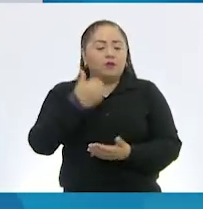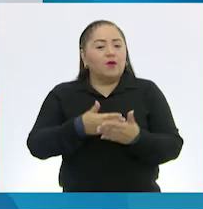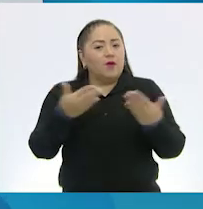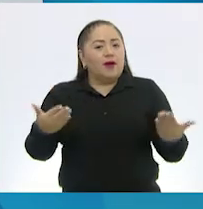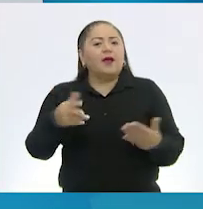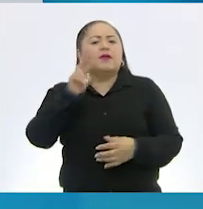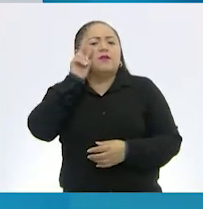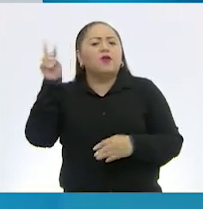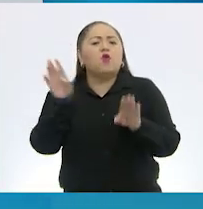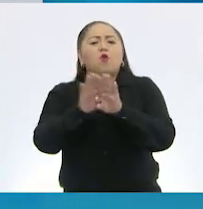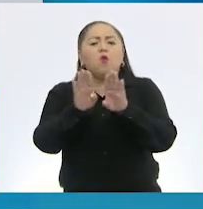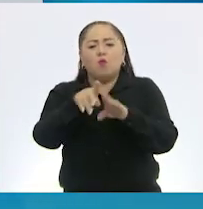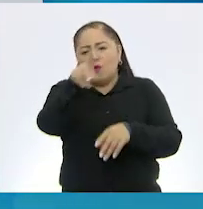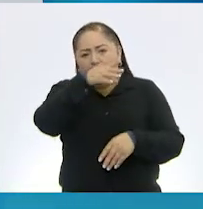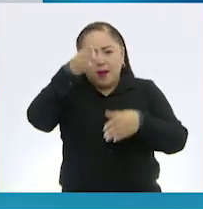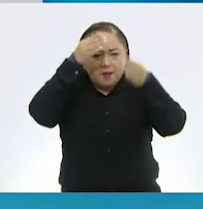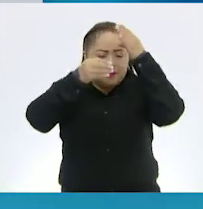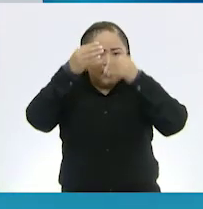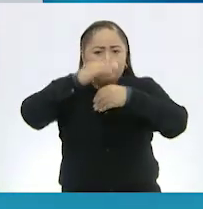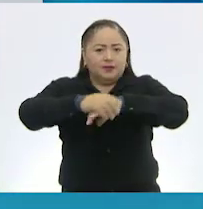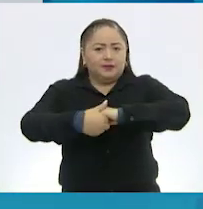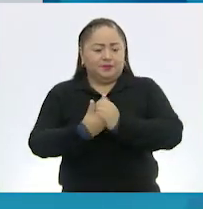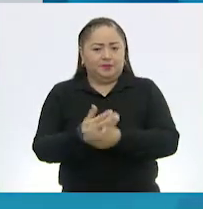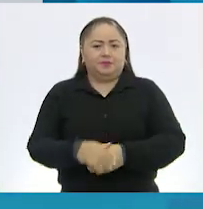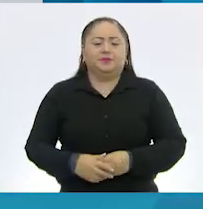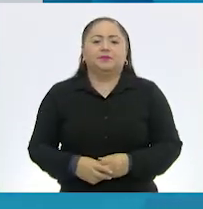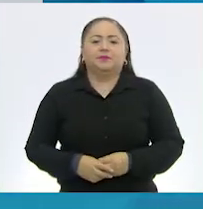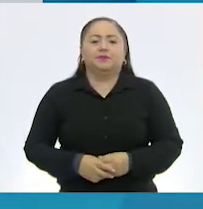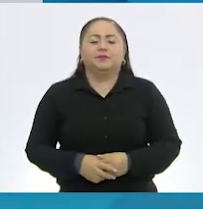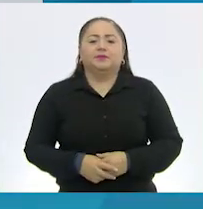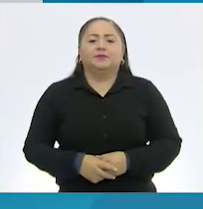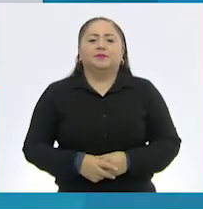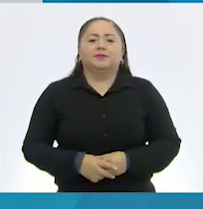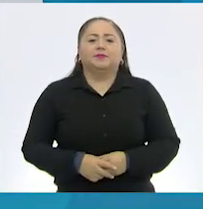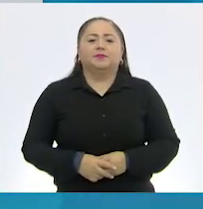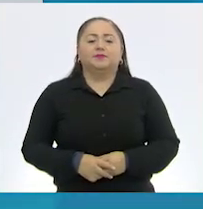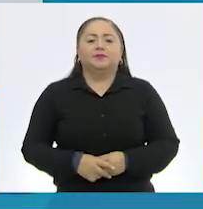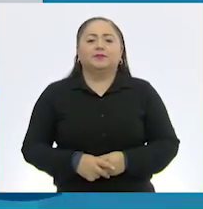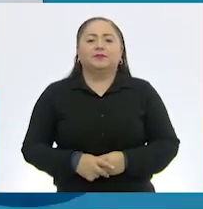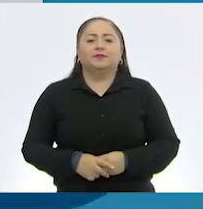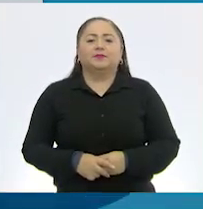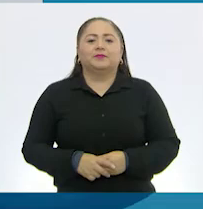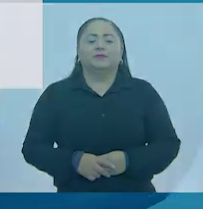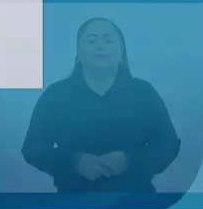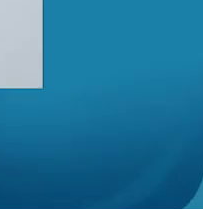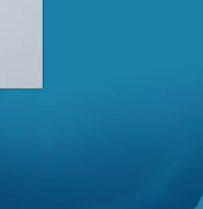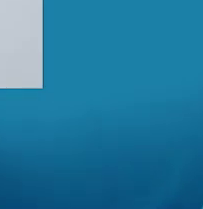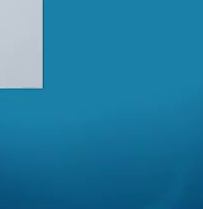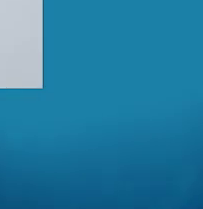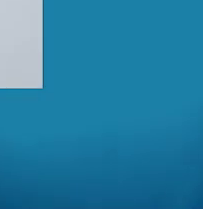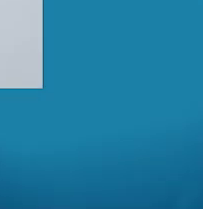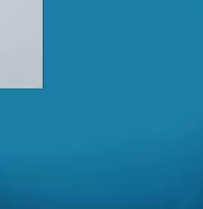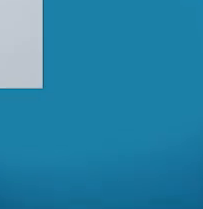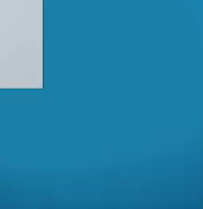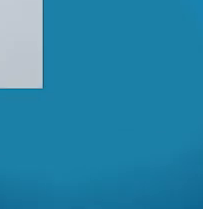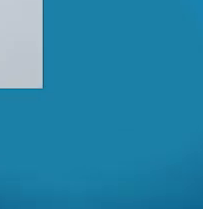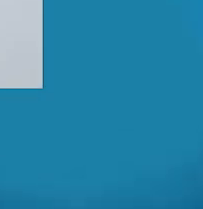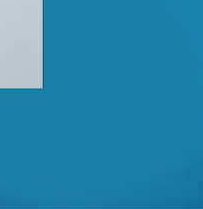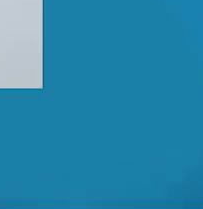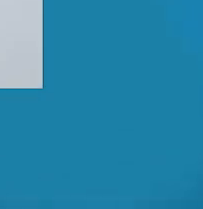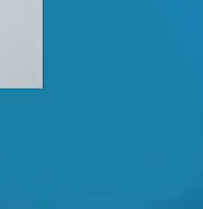¡Vamos a ver cómo hay que lavarnos las manos! Me las lavo con agüita y con jabón.